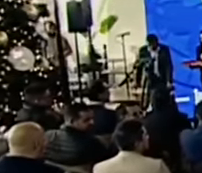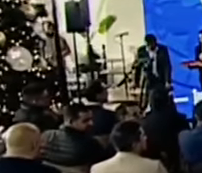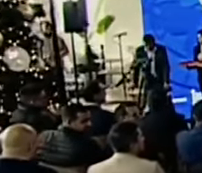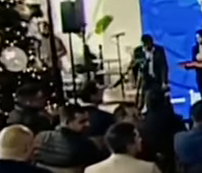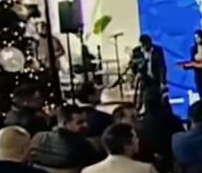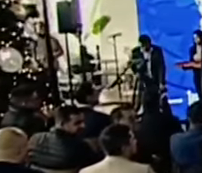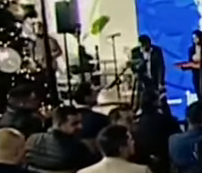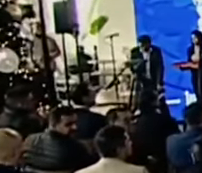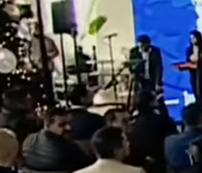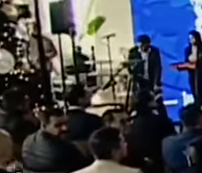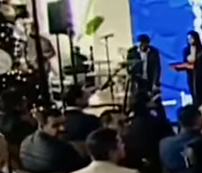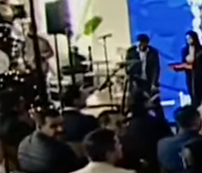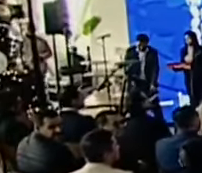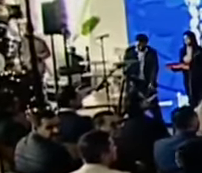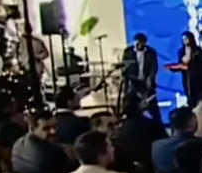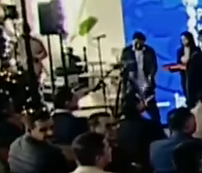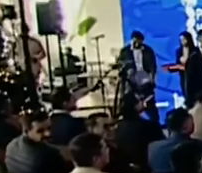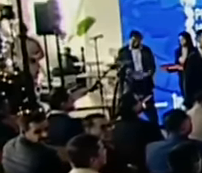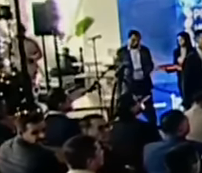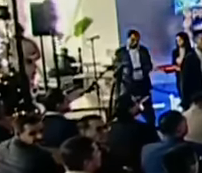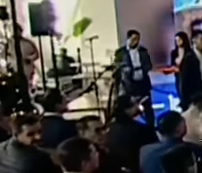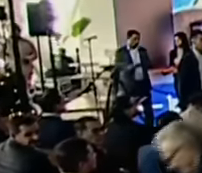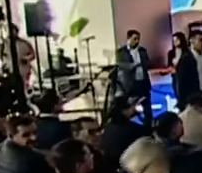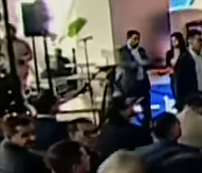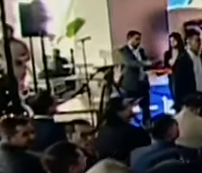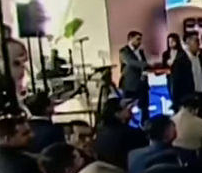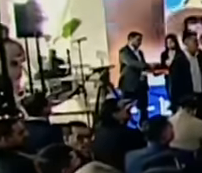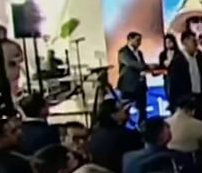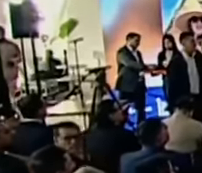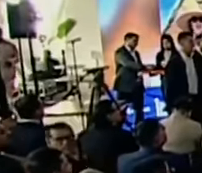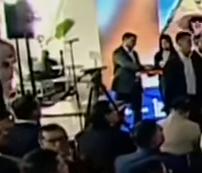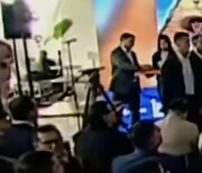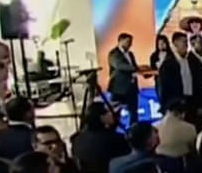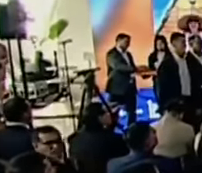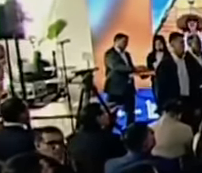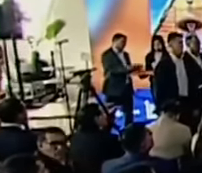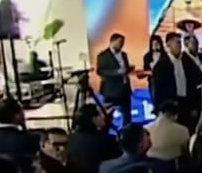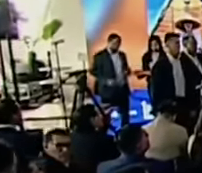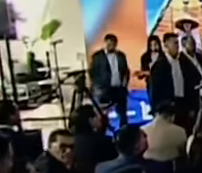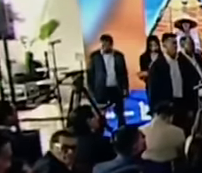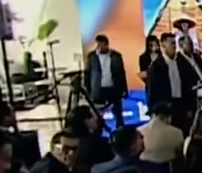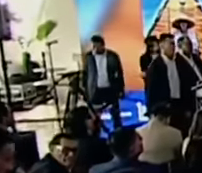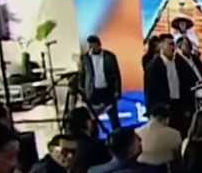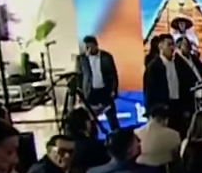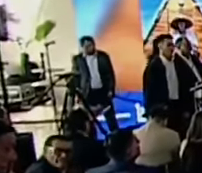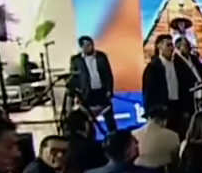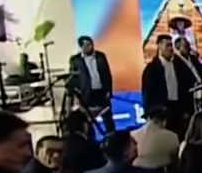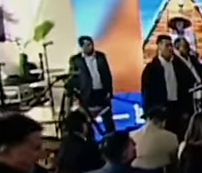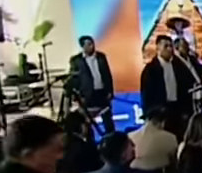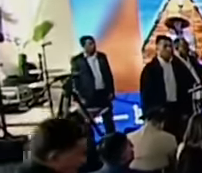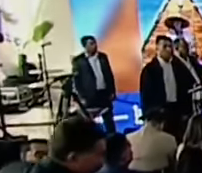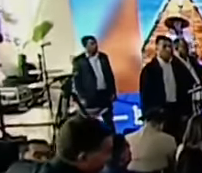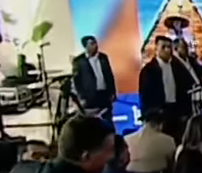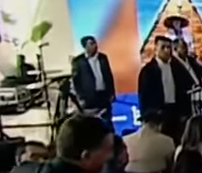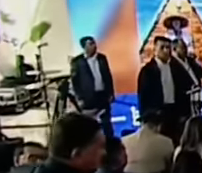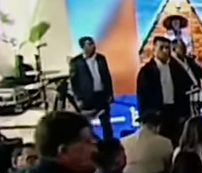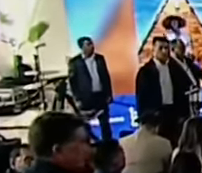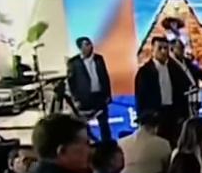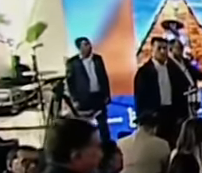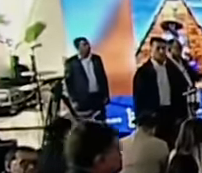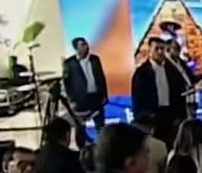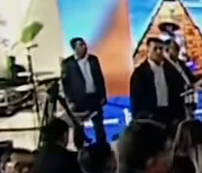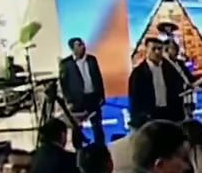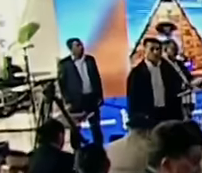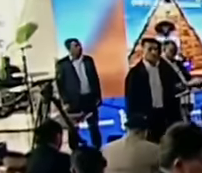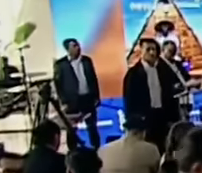en Venezuela, Kugawa Lounge, recibe William Peláez, director general, y pertenece al estado Nueva